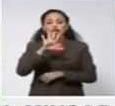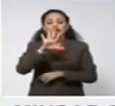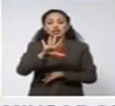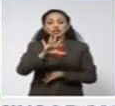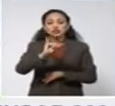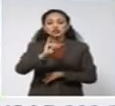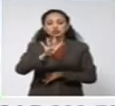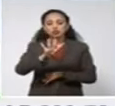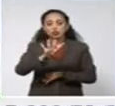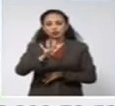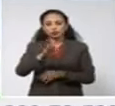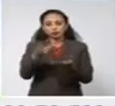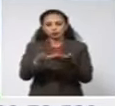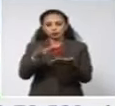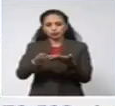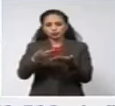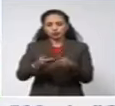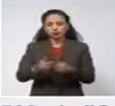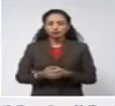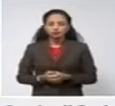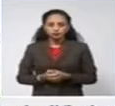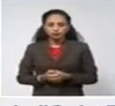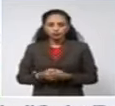564, el Hospital Naval